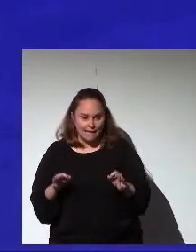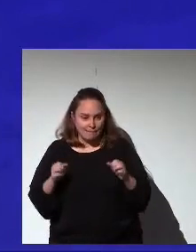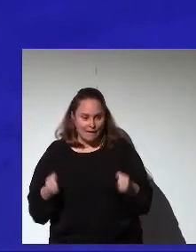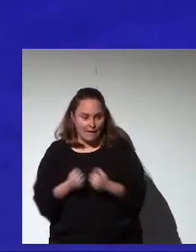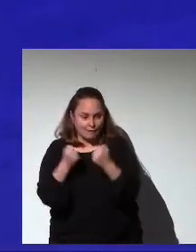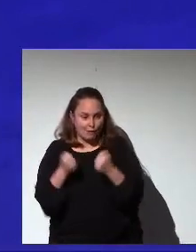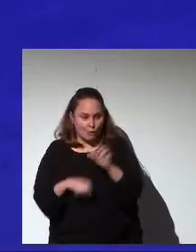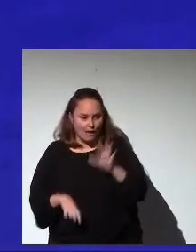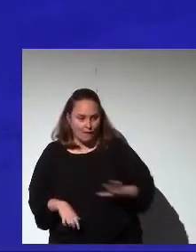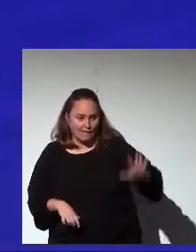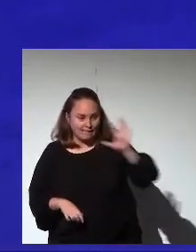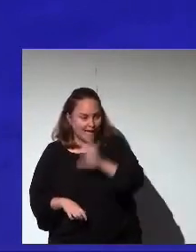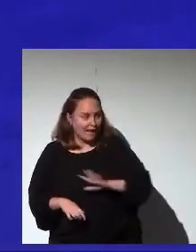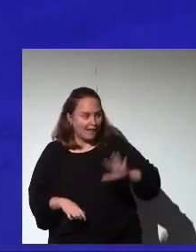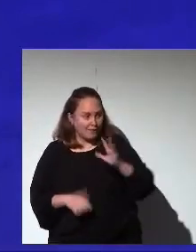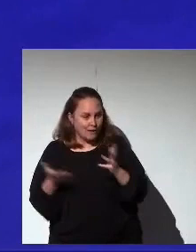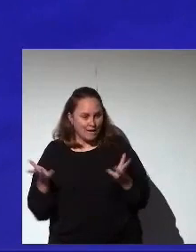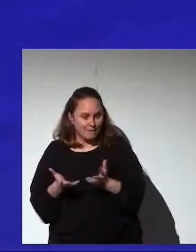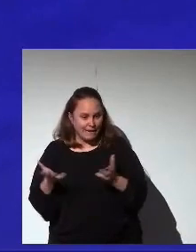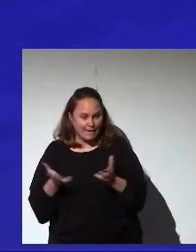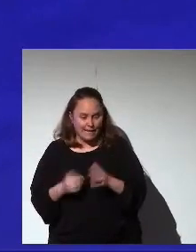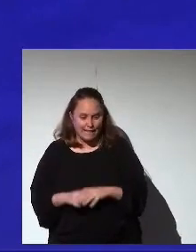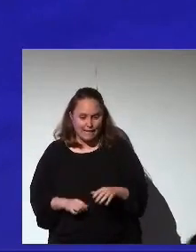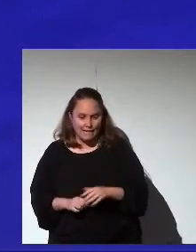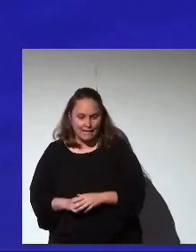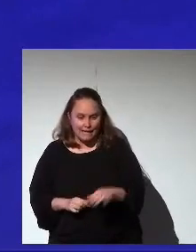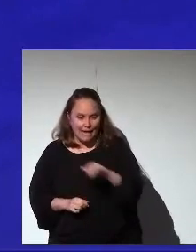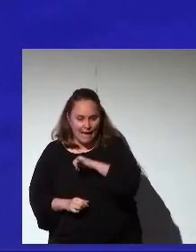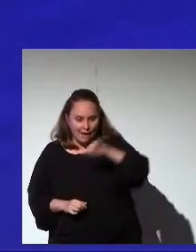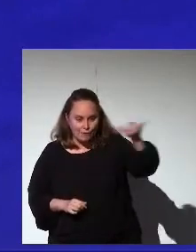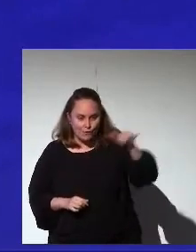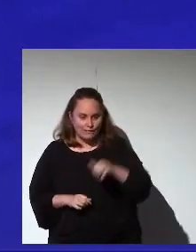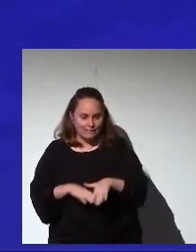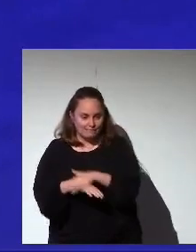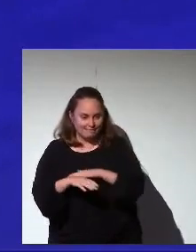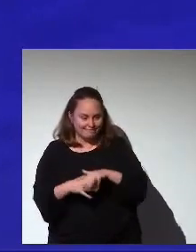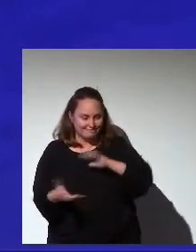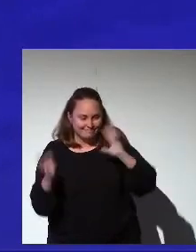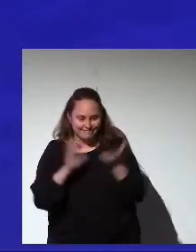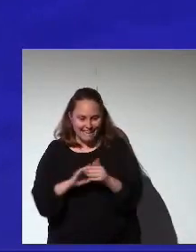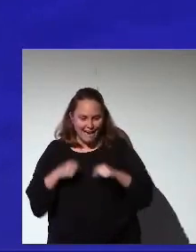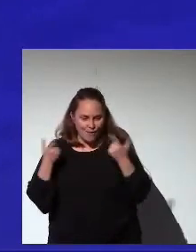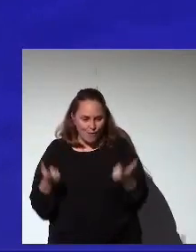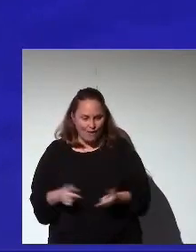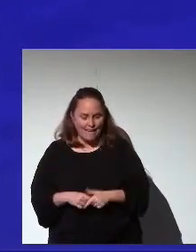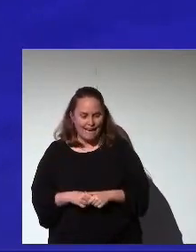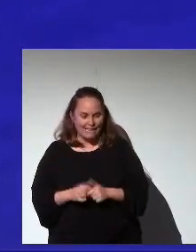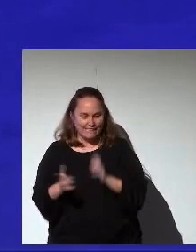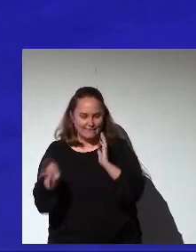de la Unidad Militar de Emergencias, de los aviones del Ministerio de Transición Ecológica, de las brigadas de intervención